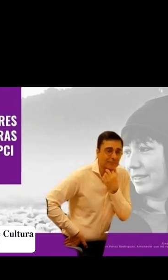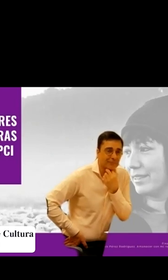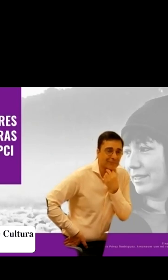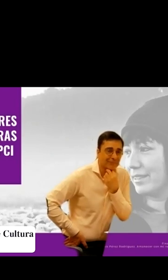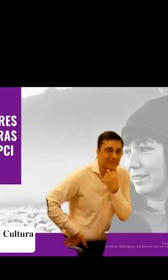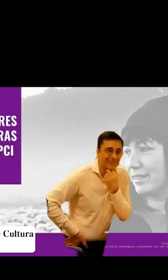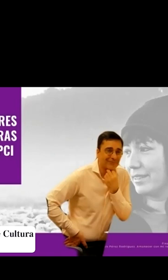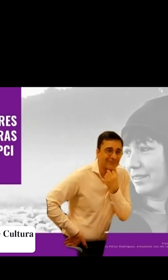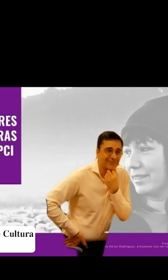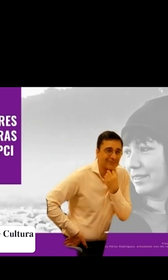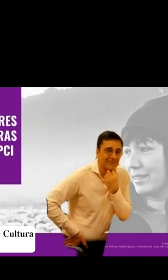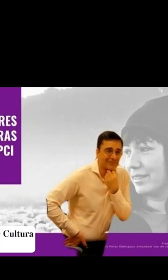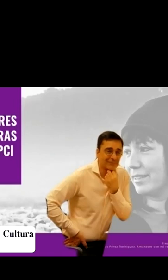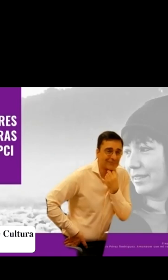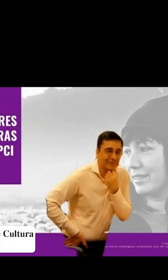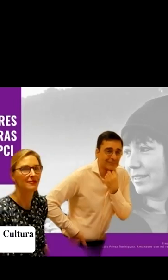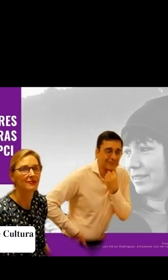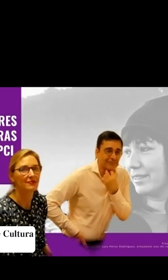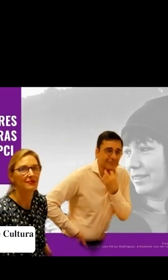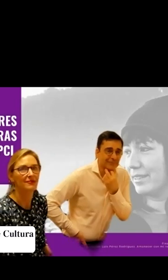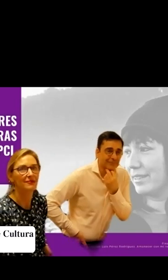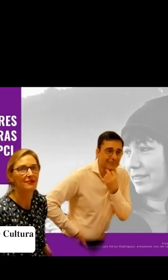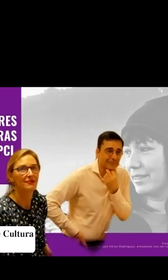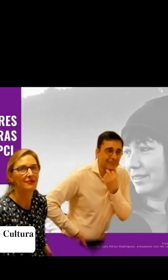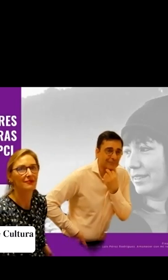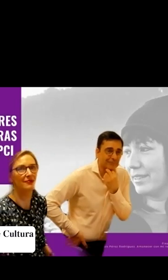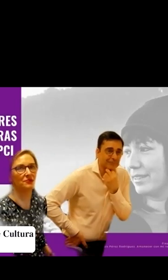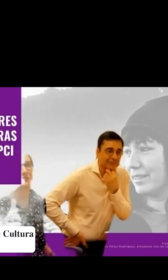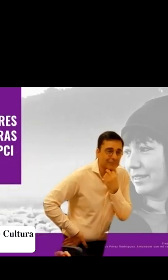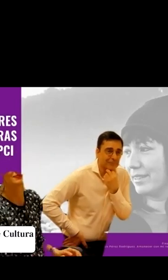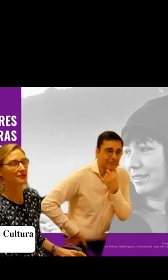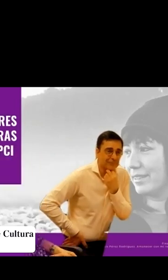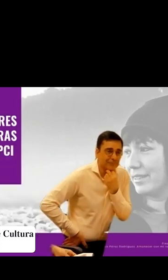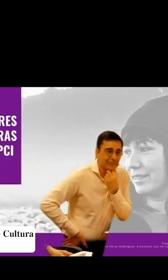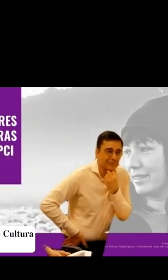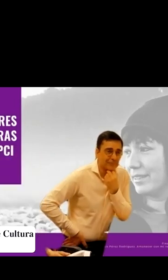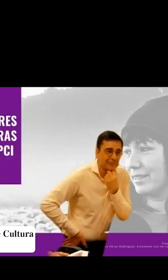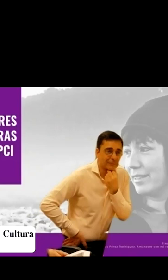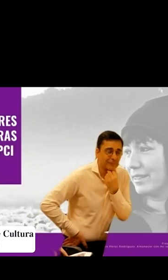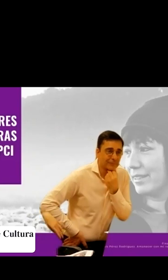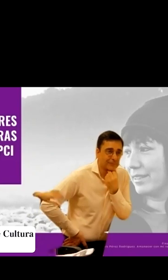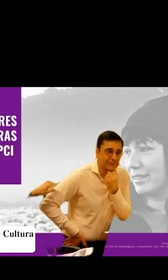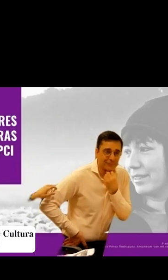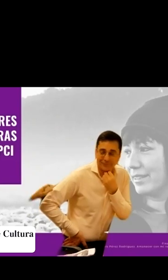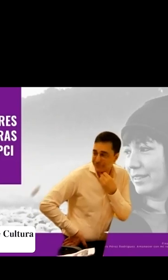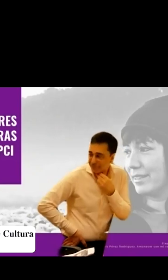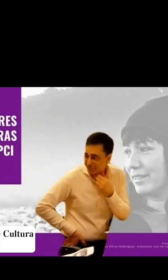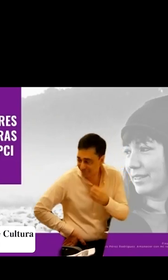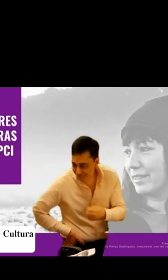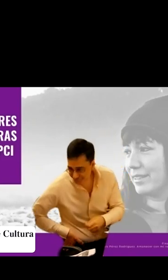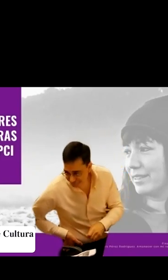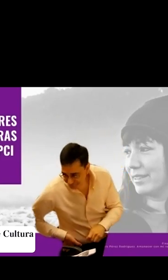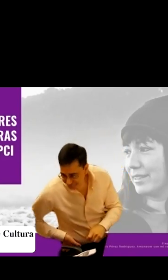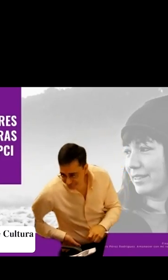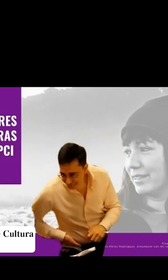vosotras como principales legadoras que habéis sido capaces de continuar con este patrimonio vivo, que no